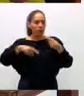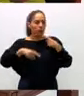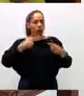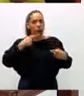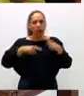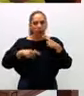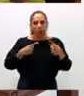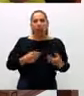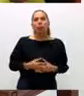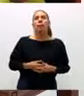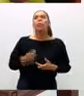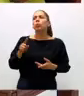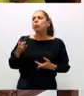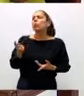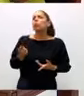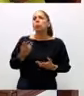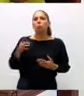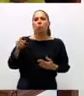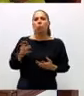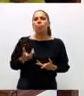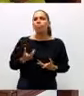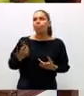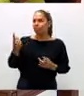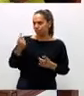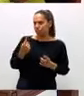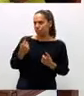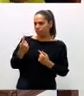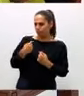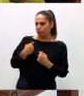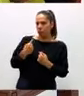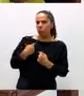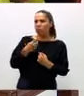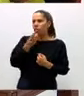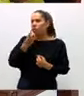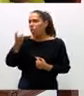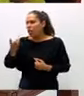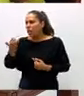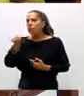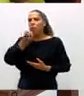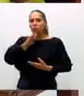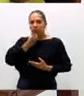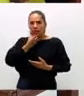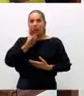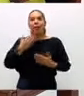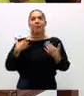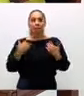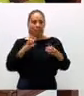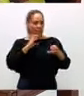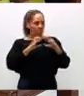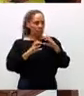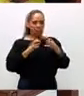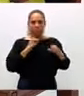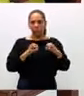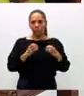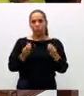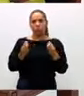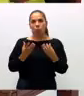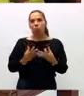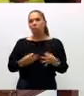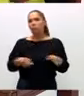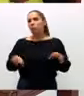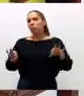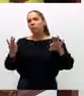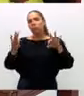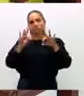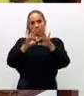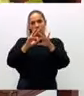del parafraseo, etcétera. Entonces, todo esto está ya en el currículo, así que hay un trabajo que ya